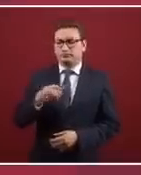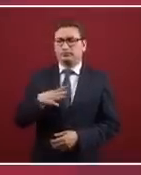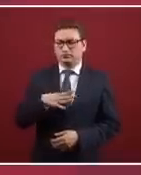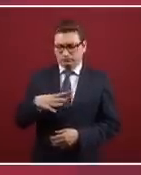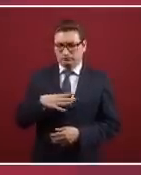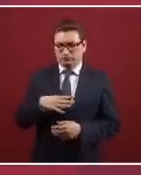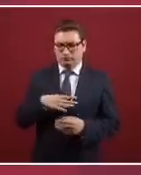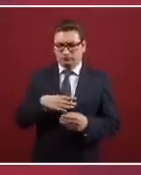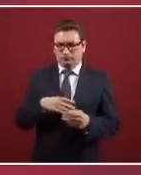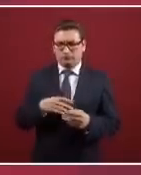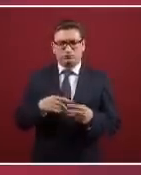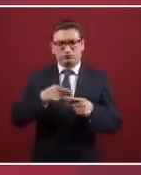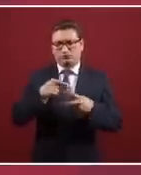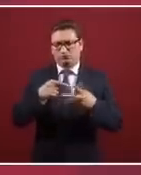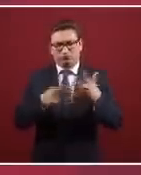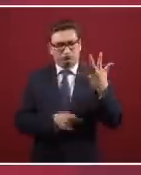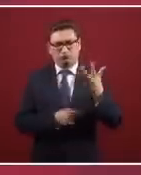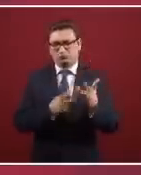lineamientos generales.